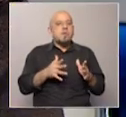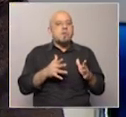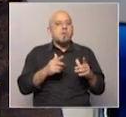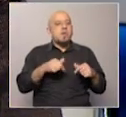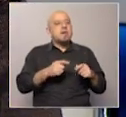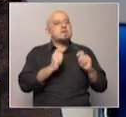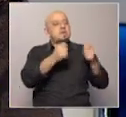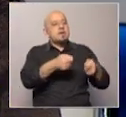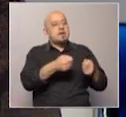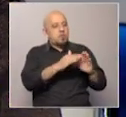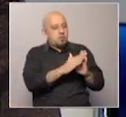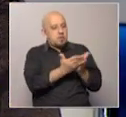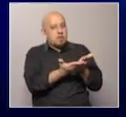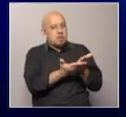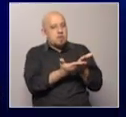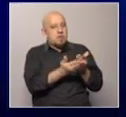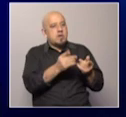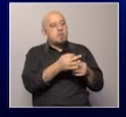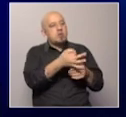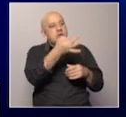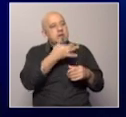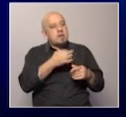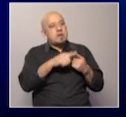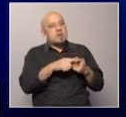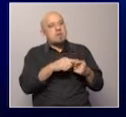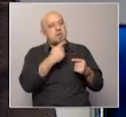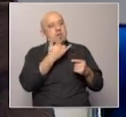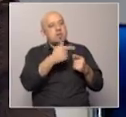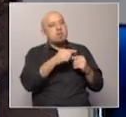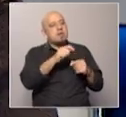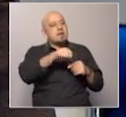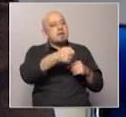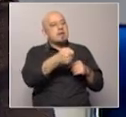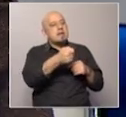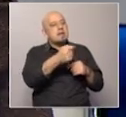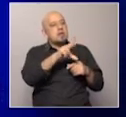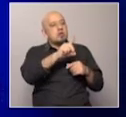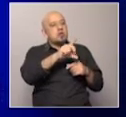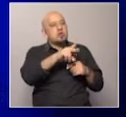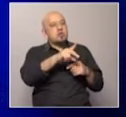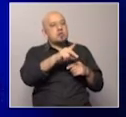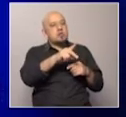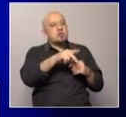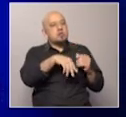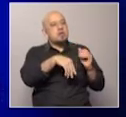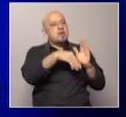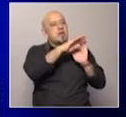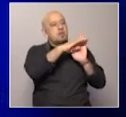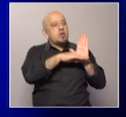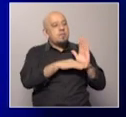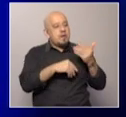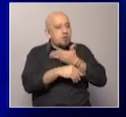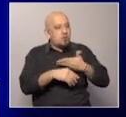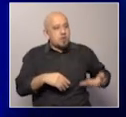a entregar un catálogo por lo que has comentado en otras notas por ejemplo así canal 12 que es a su vez el programa del diario de gobierno y que